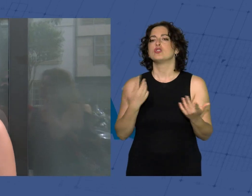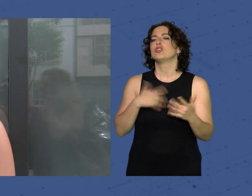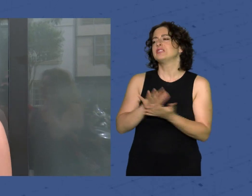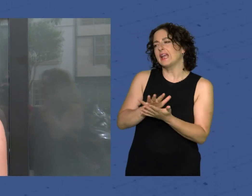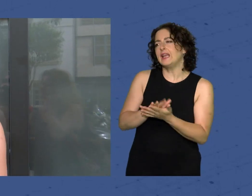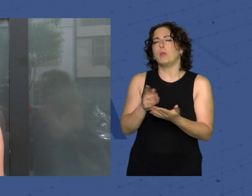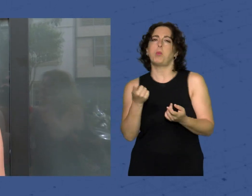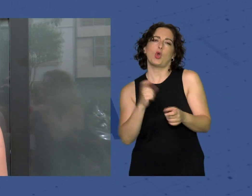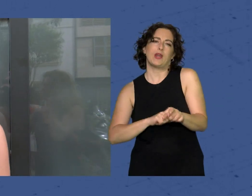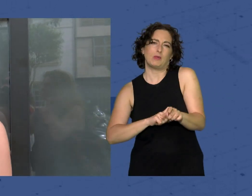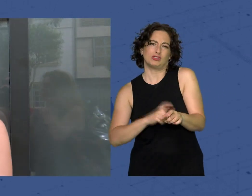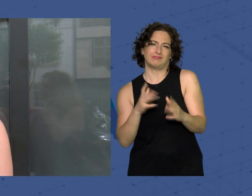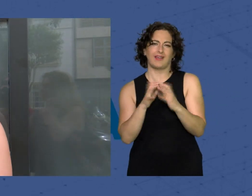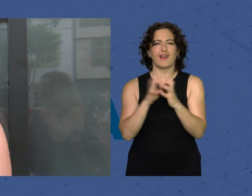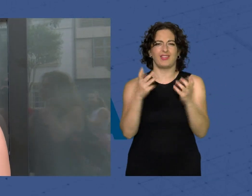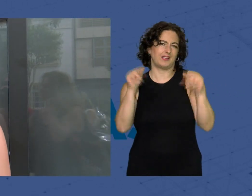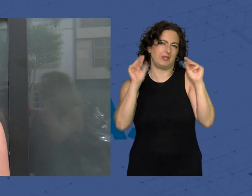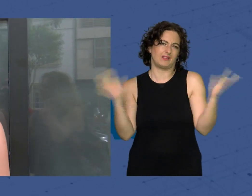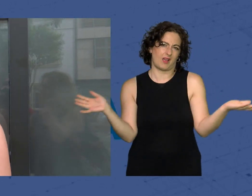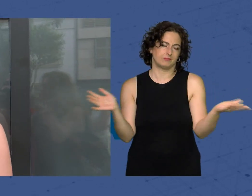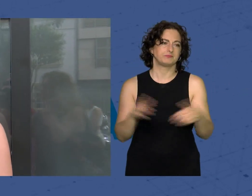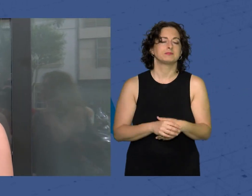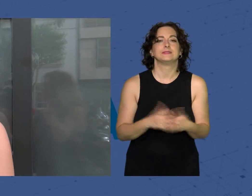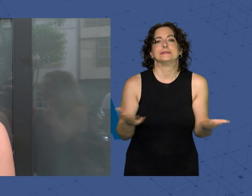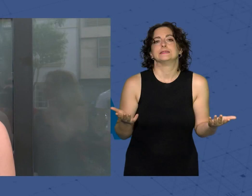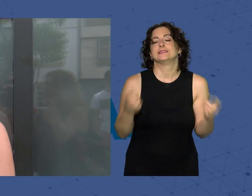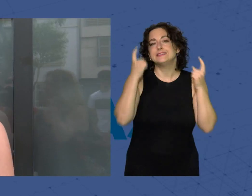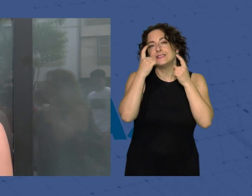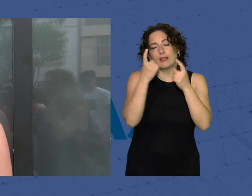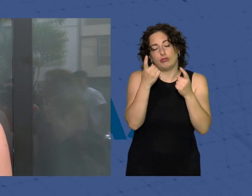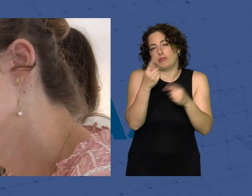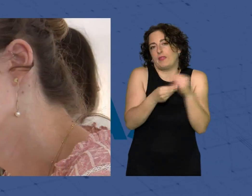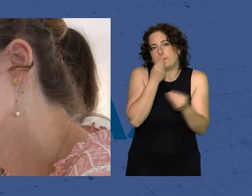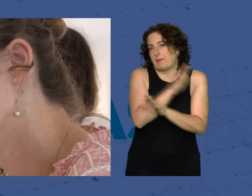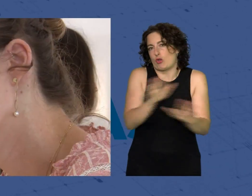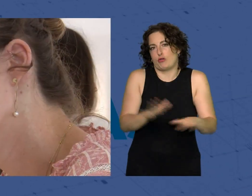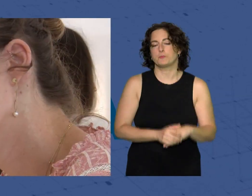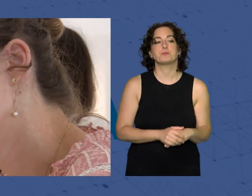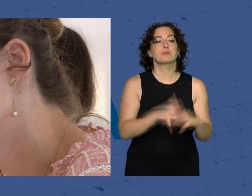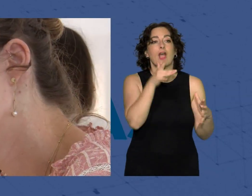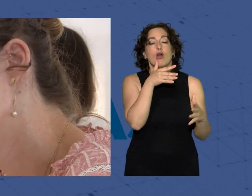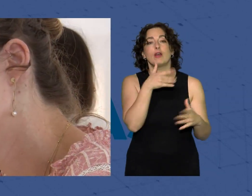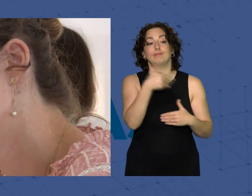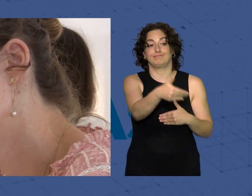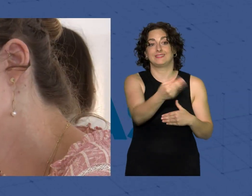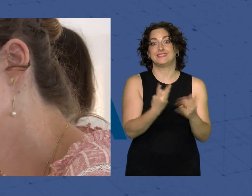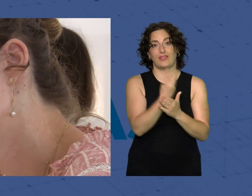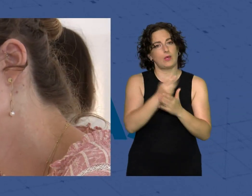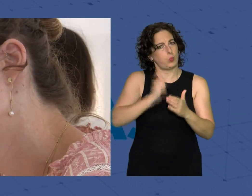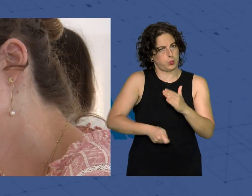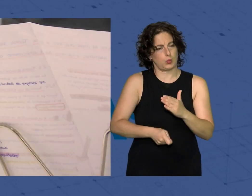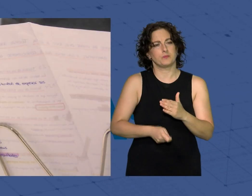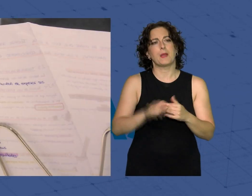determinadas y pues nada, intentando hacerlo lo mejor posible. Ahora se enfrentan a tres días duros.